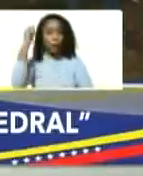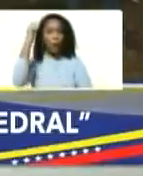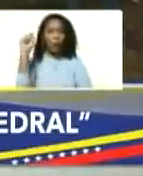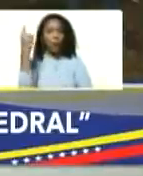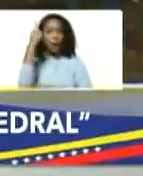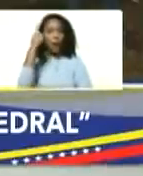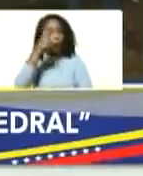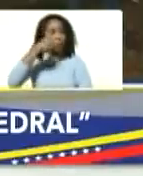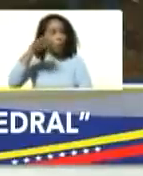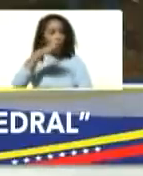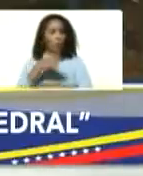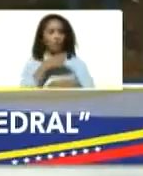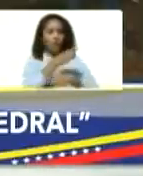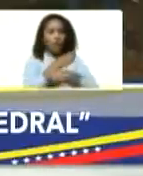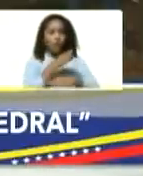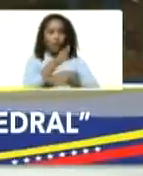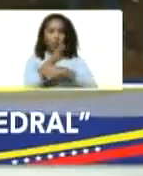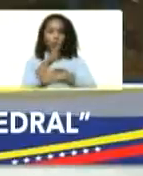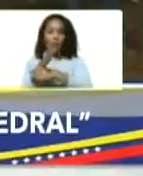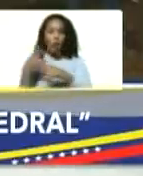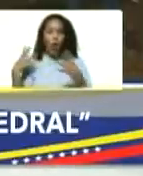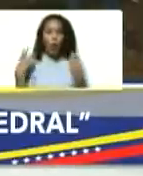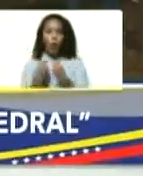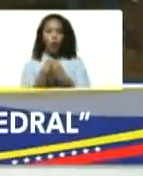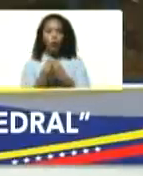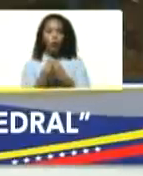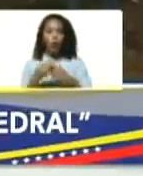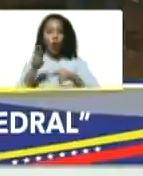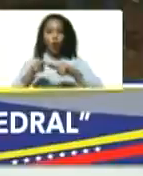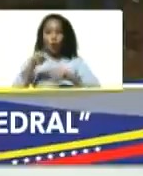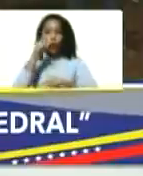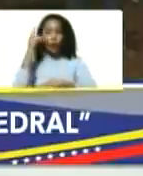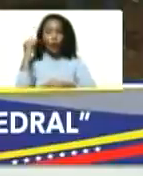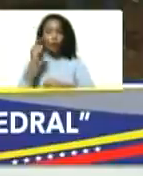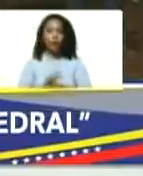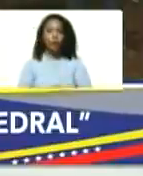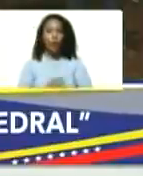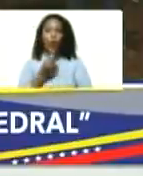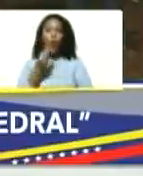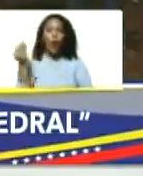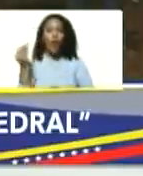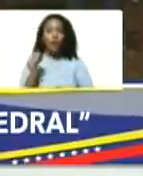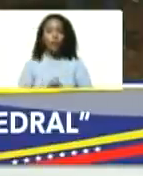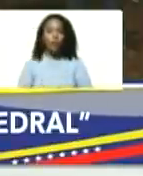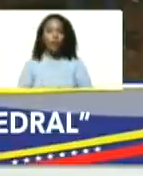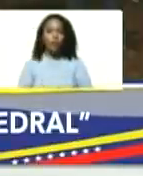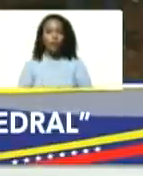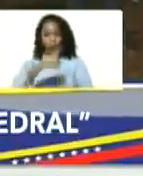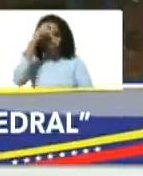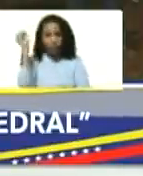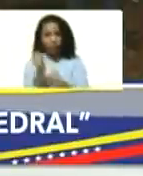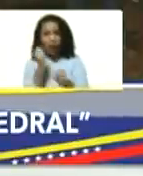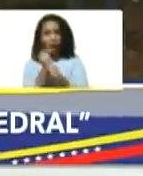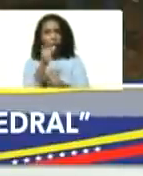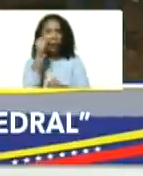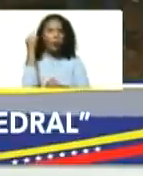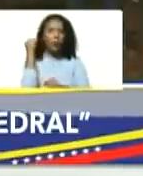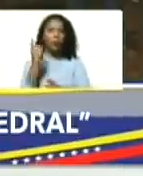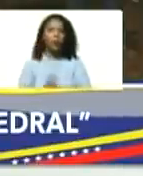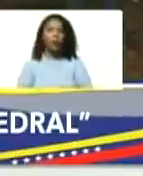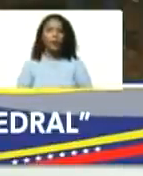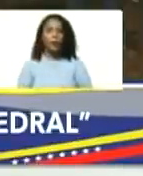pueblo en pueblo junto a los niños a la niña a la juventud al trabajador a la trabajadora